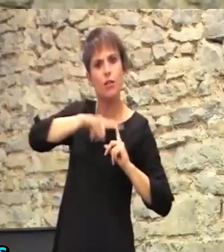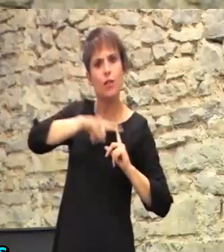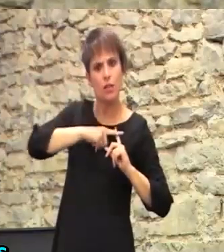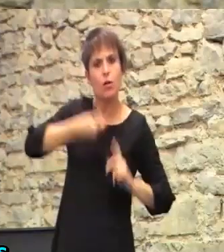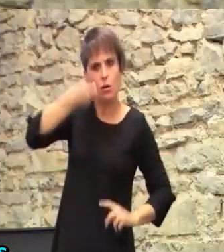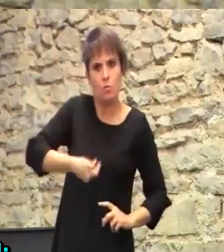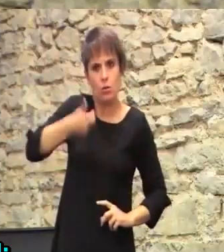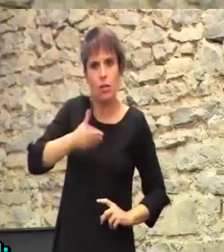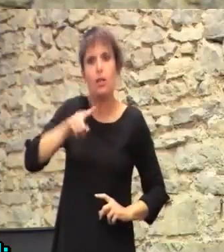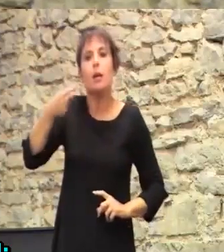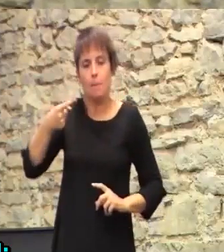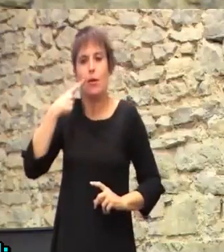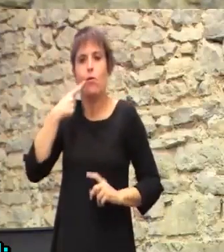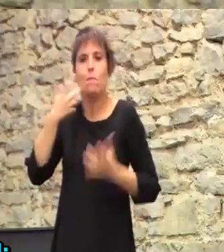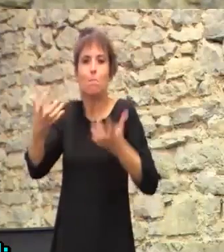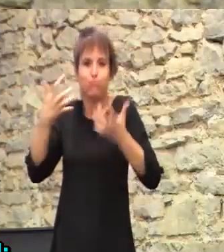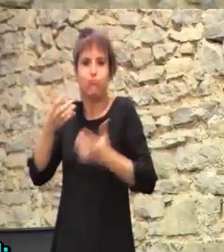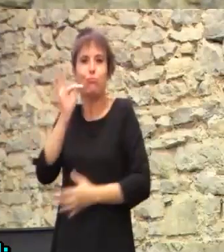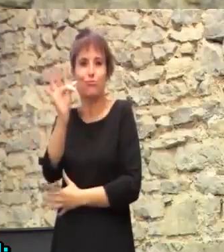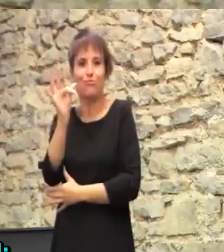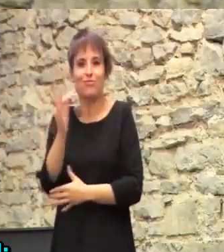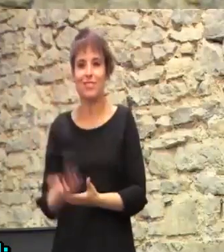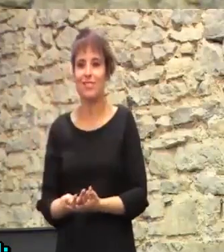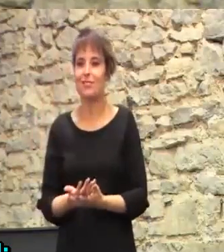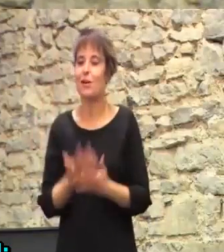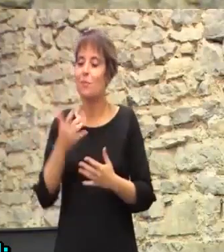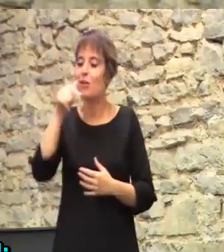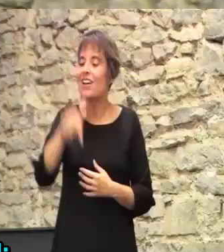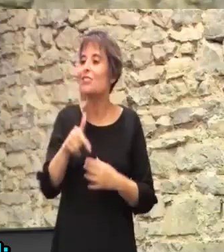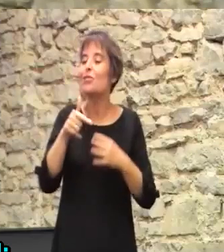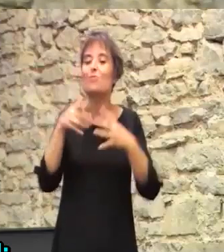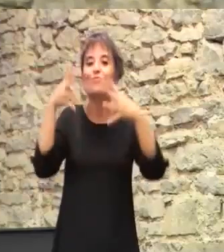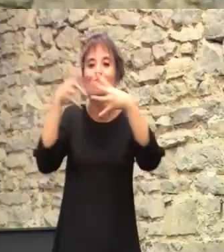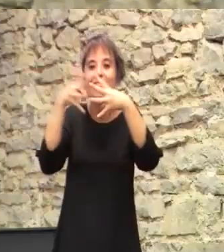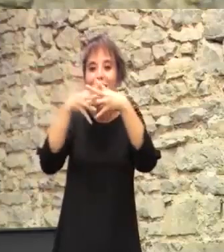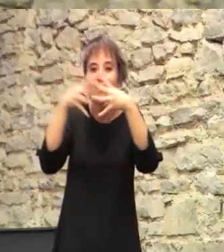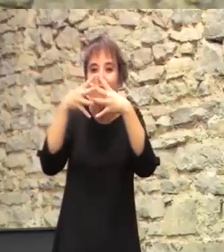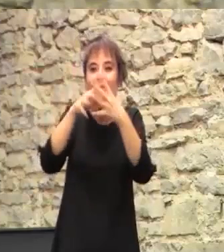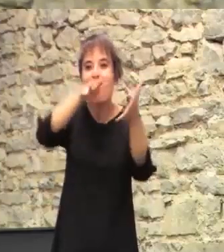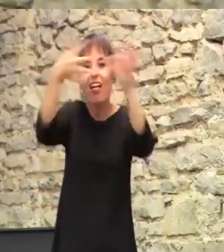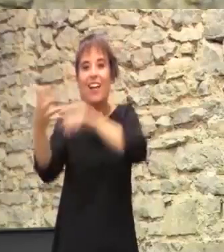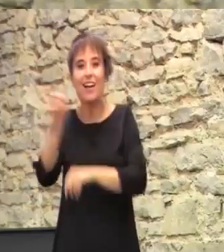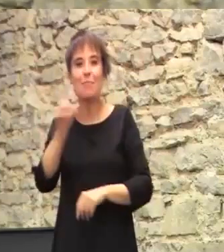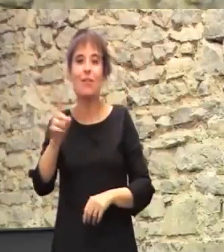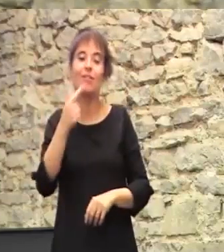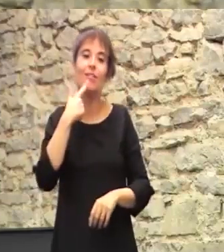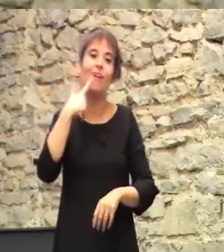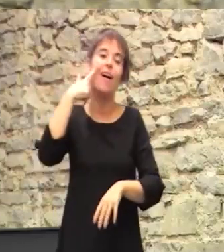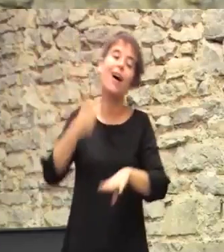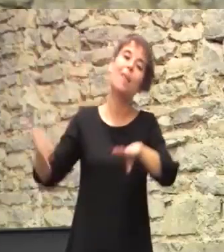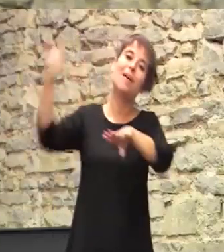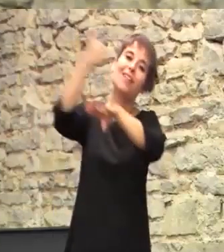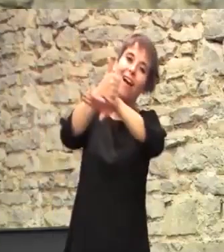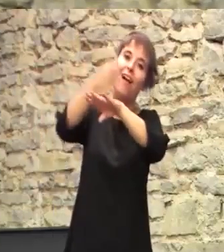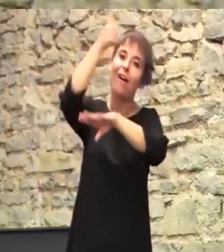importantísimos pero qué pasa como esto no fue un cambio estructural no es que el patriarcado dijo ay bueno me